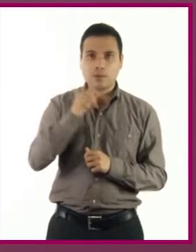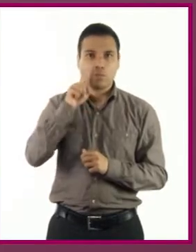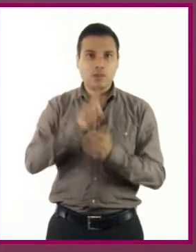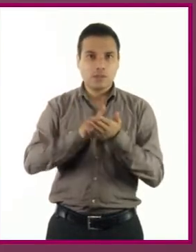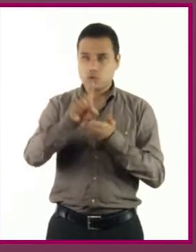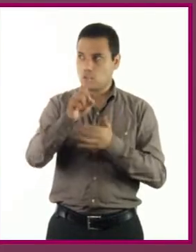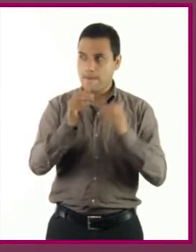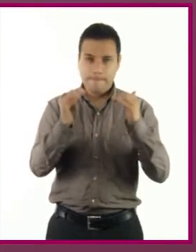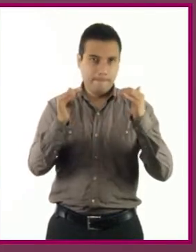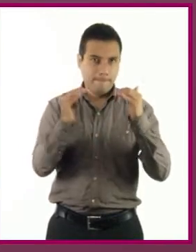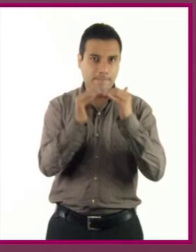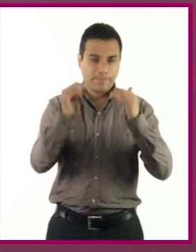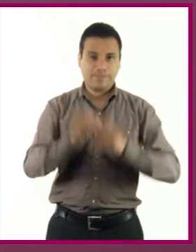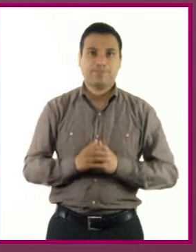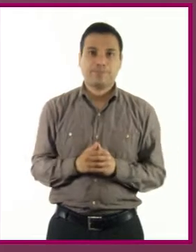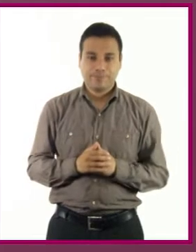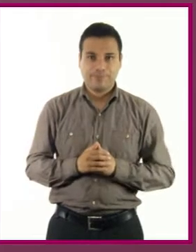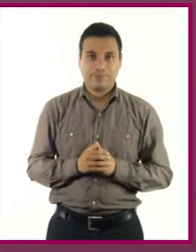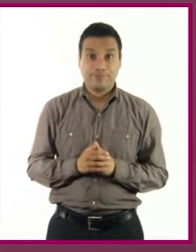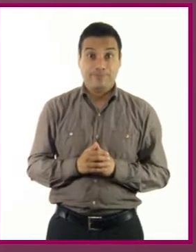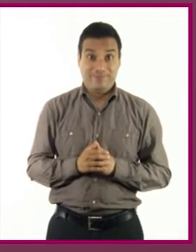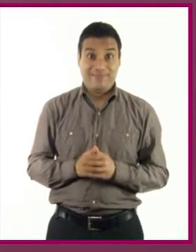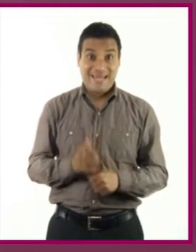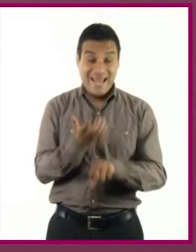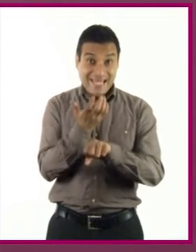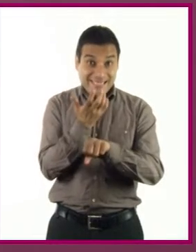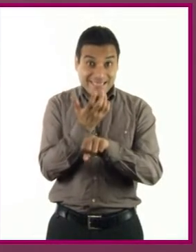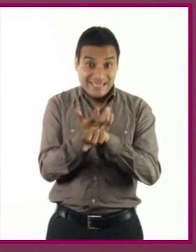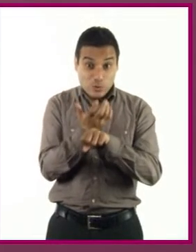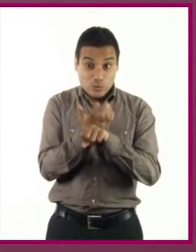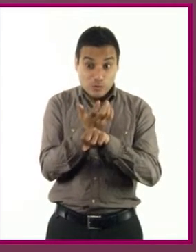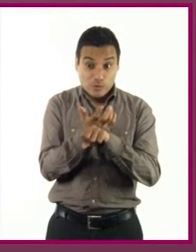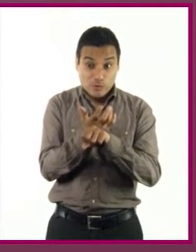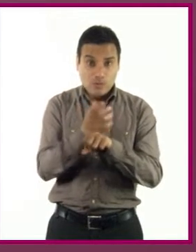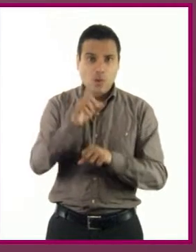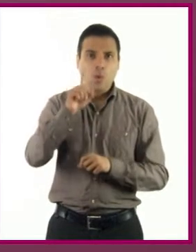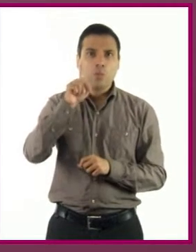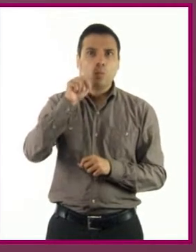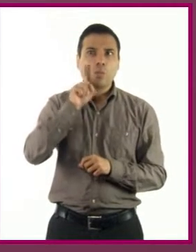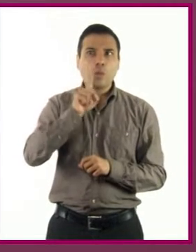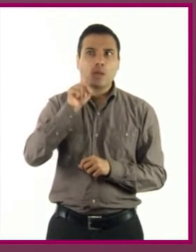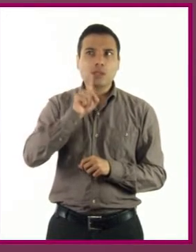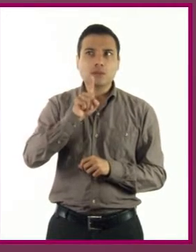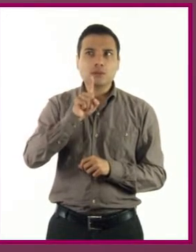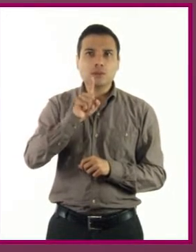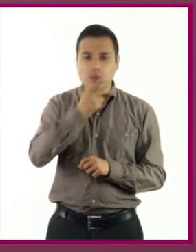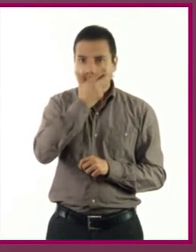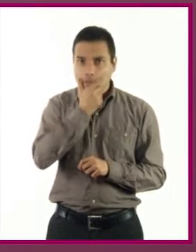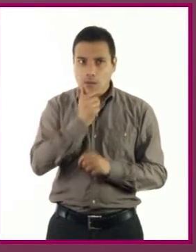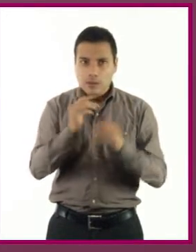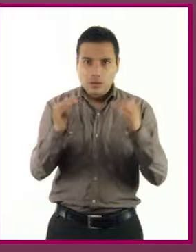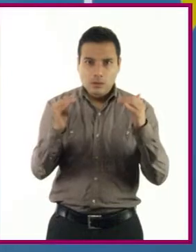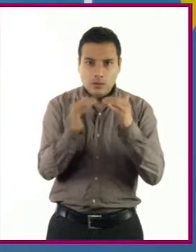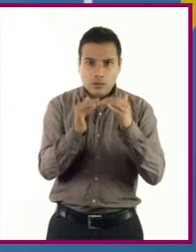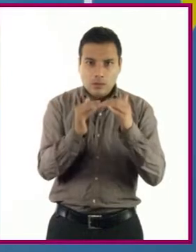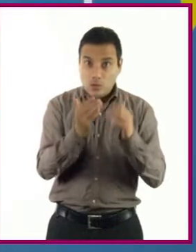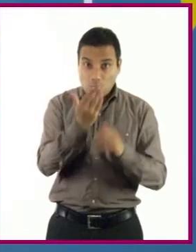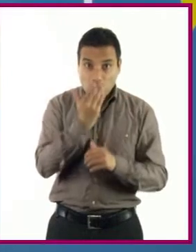hombres. Entonces, en los Estados Unidos de América, ¿las mujeres no tenían igualdad de derechos ante la